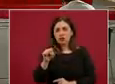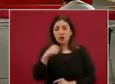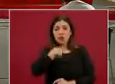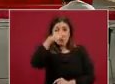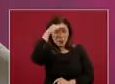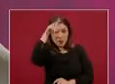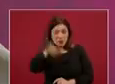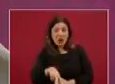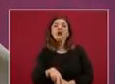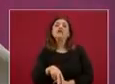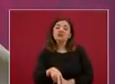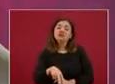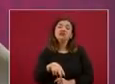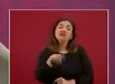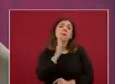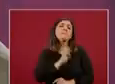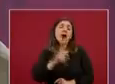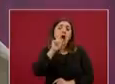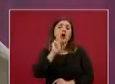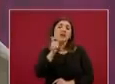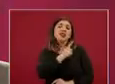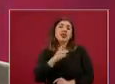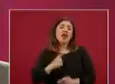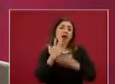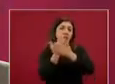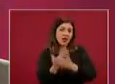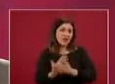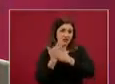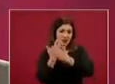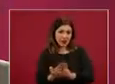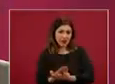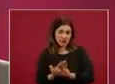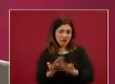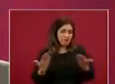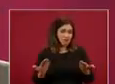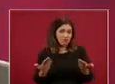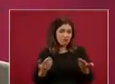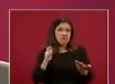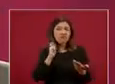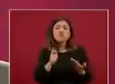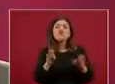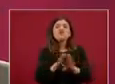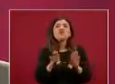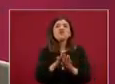considero que es más prudente esperar. En el sentido